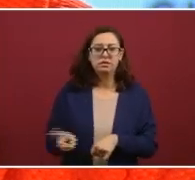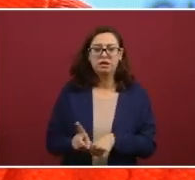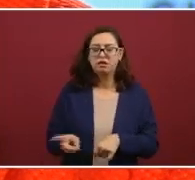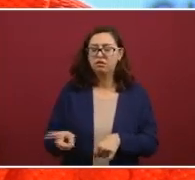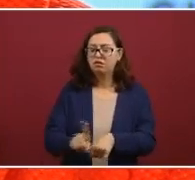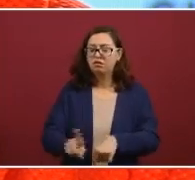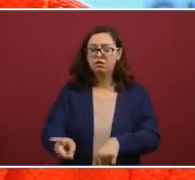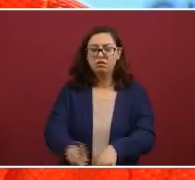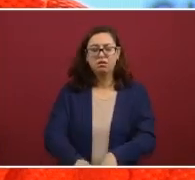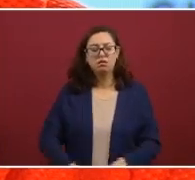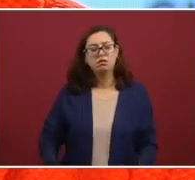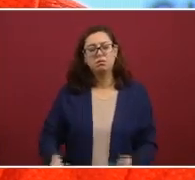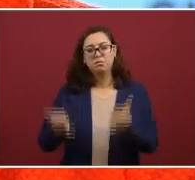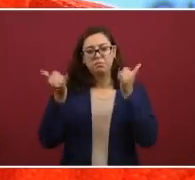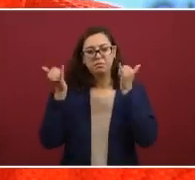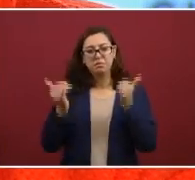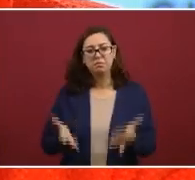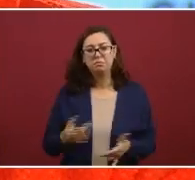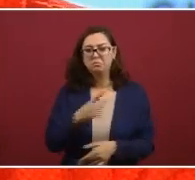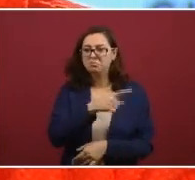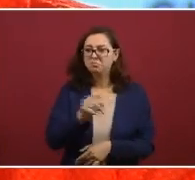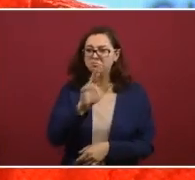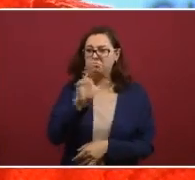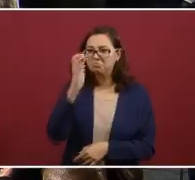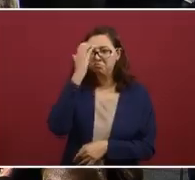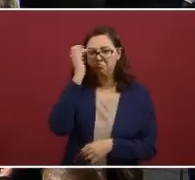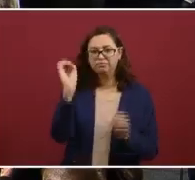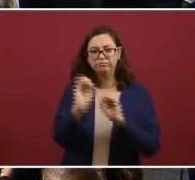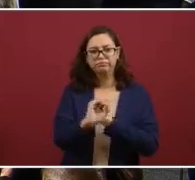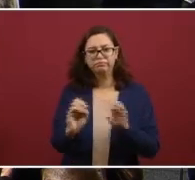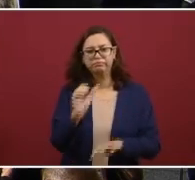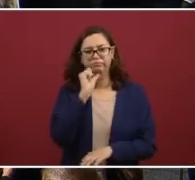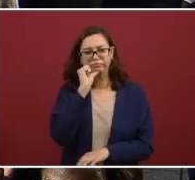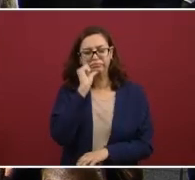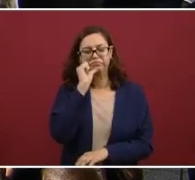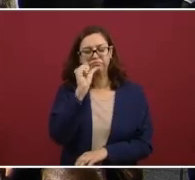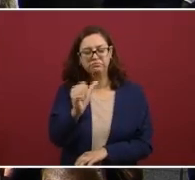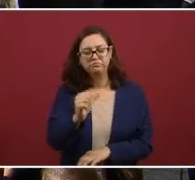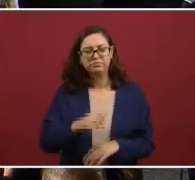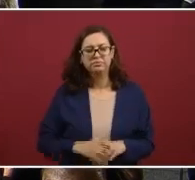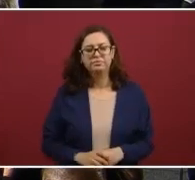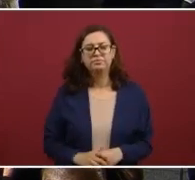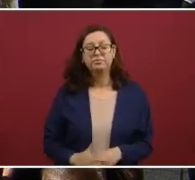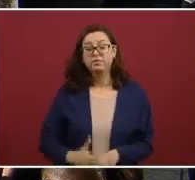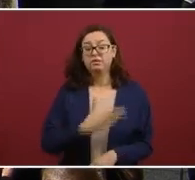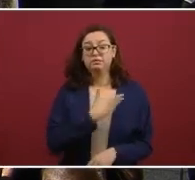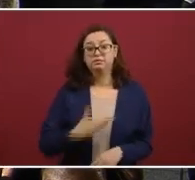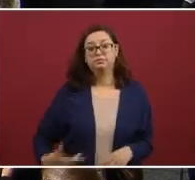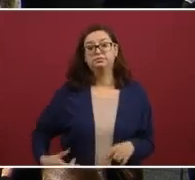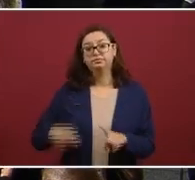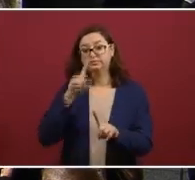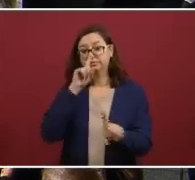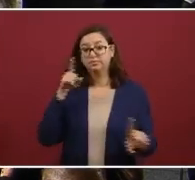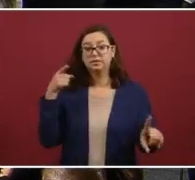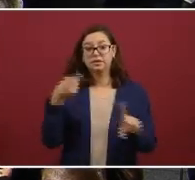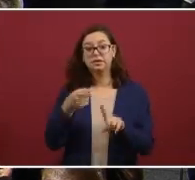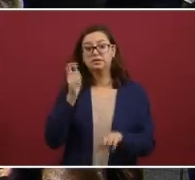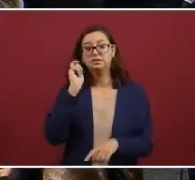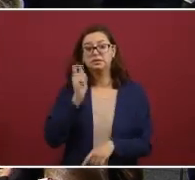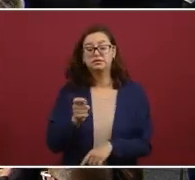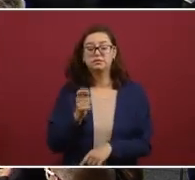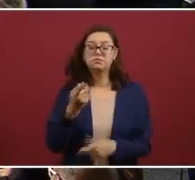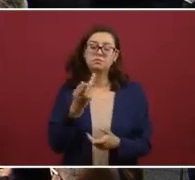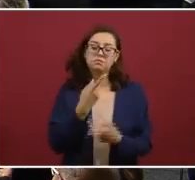sin reconocimiento. El presidente ha dicho que la prioridad de su gobierno es atender a las personas